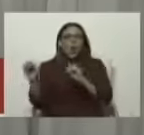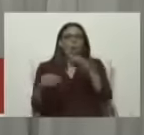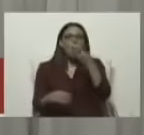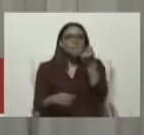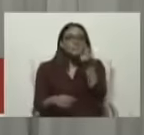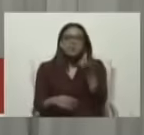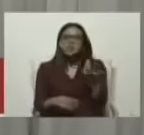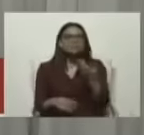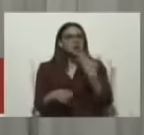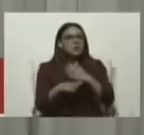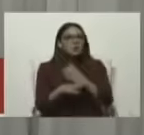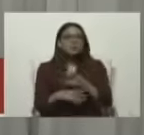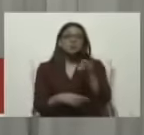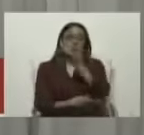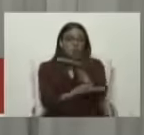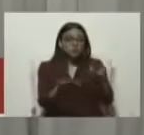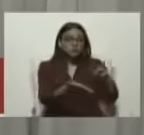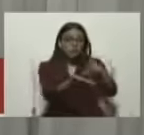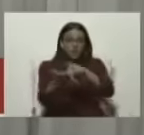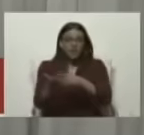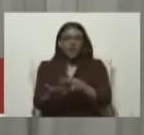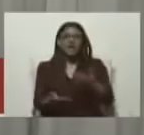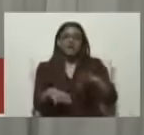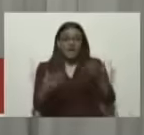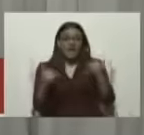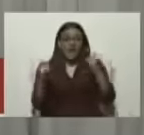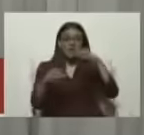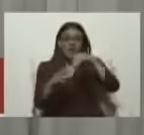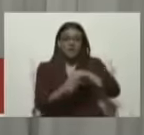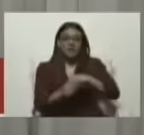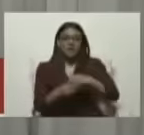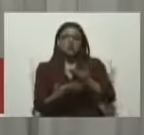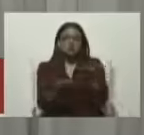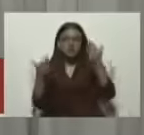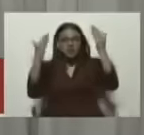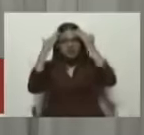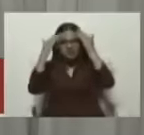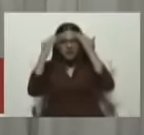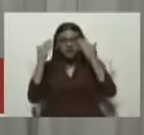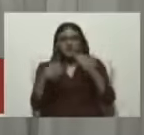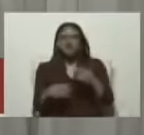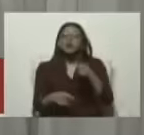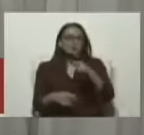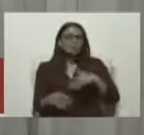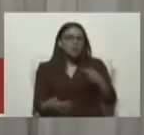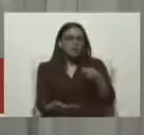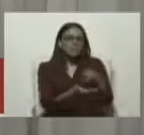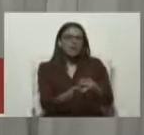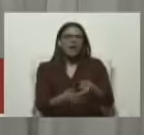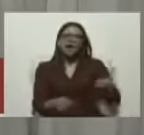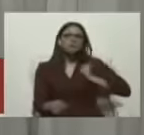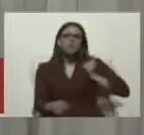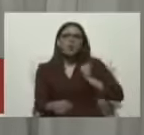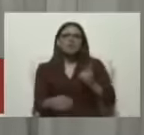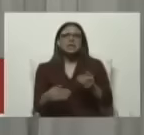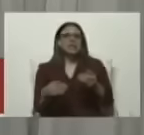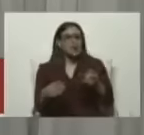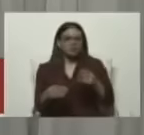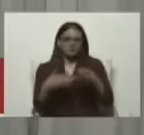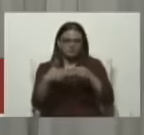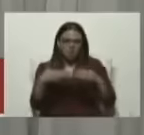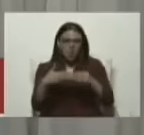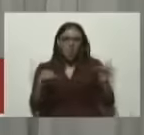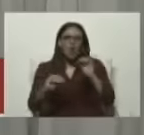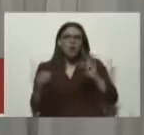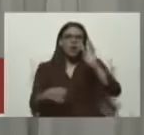sean corresponsales que estén cubriendo la elección presidencial, es perfectamente legal que utilicen cualquier tipo de divisa